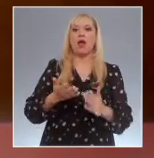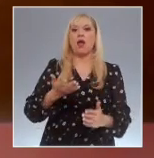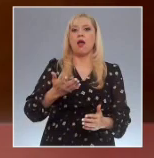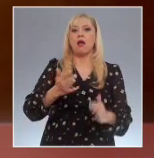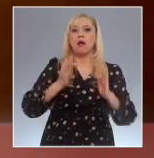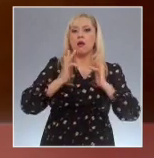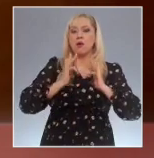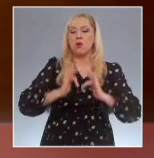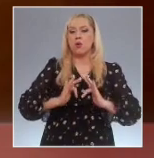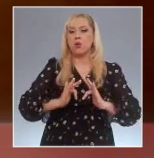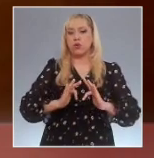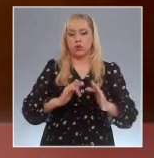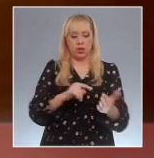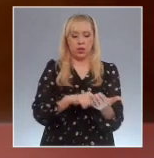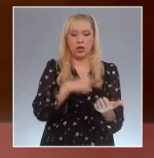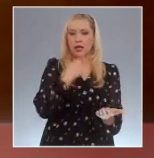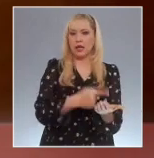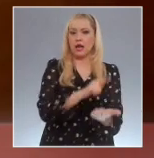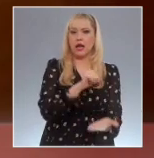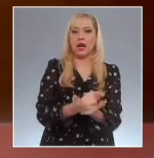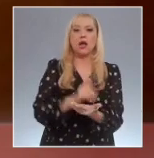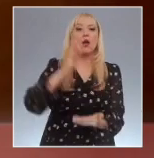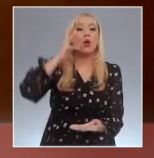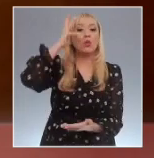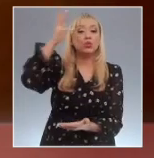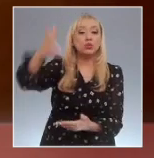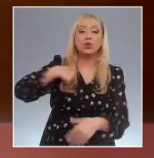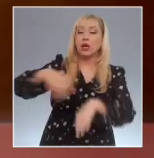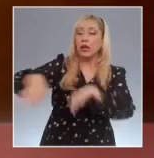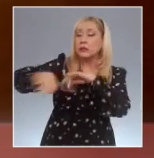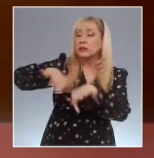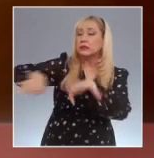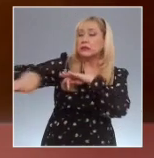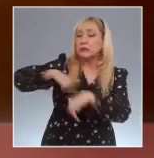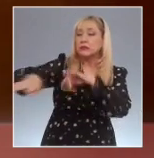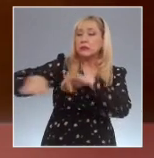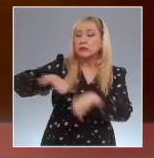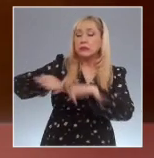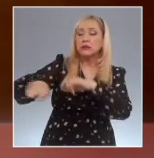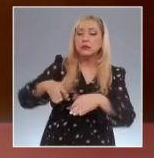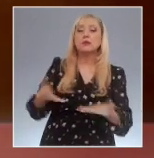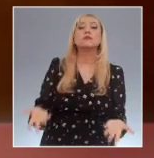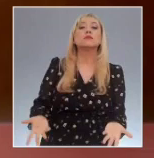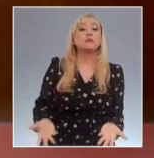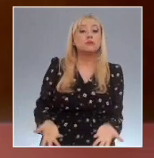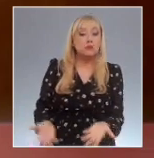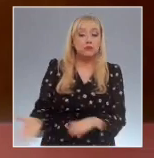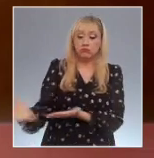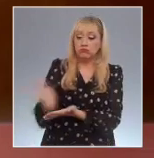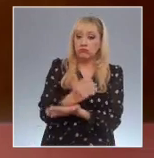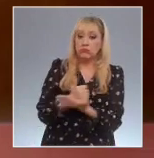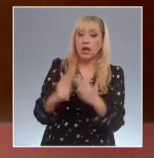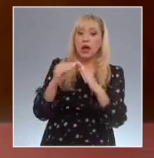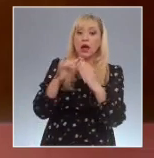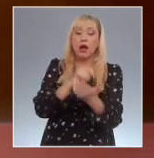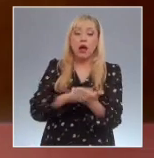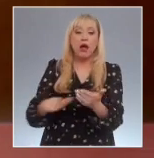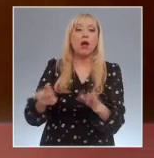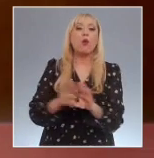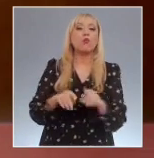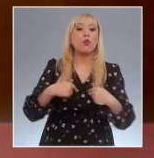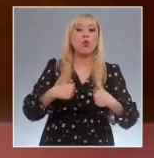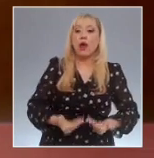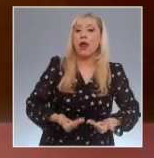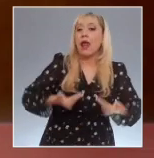de su patrimonio que con tanto esfuerzo y trabajo han obtenido a lo largo de su vida y puedan heredar a sus